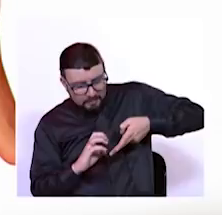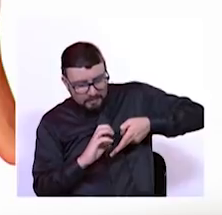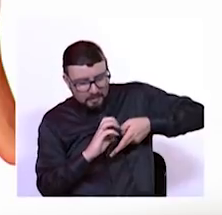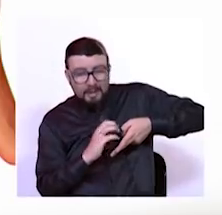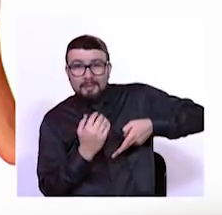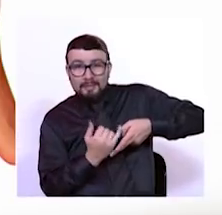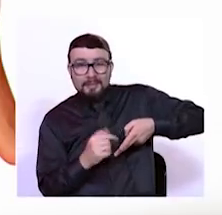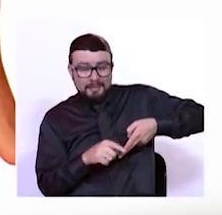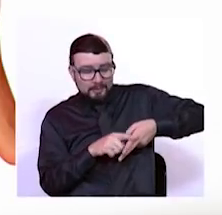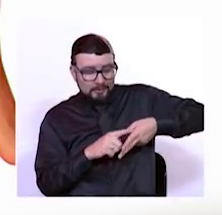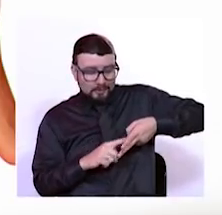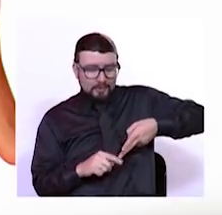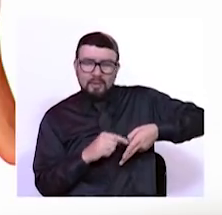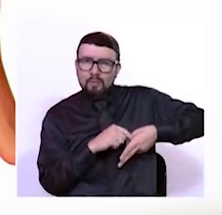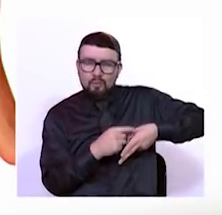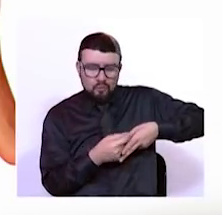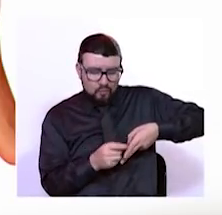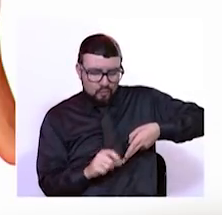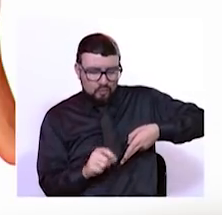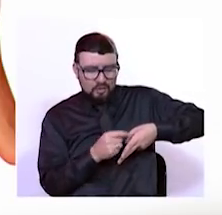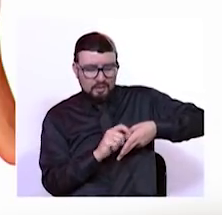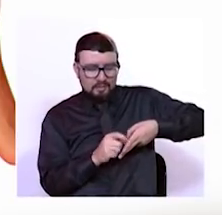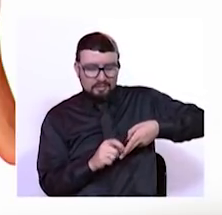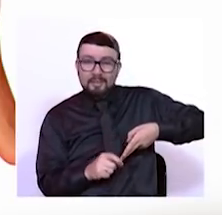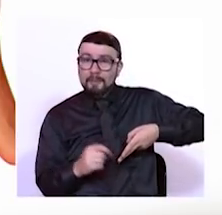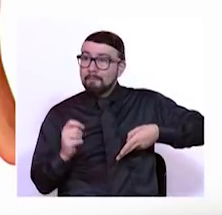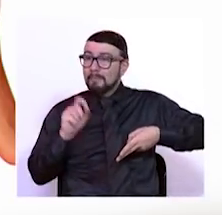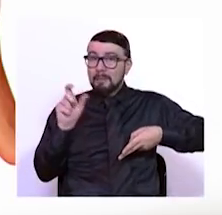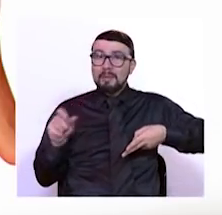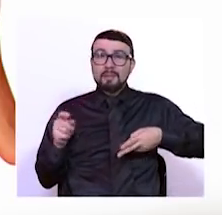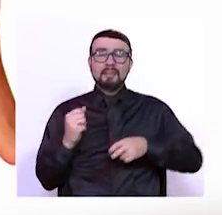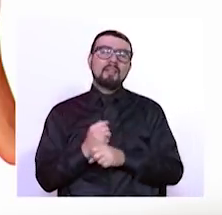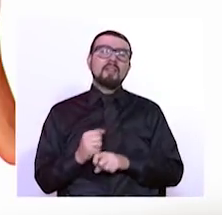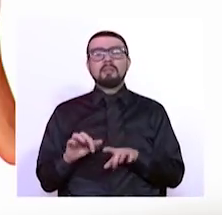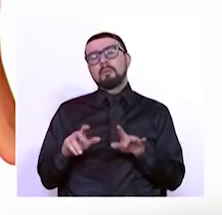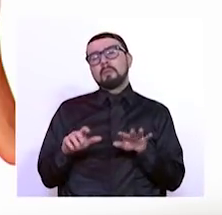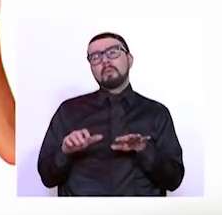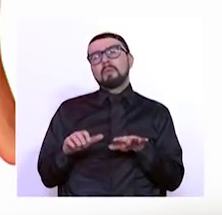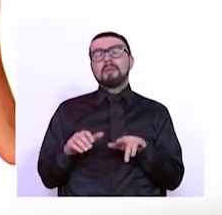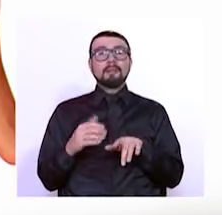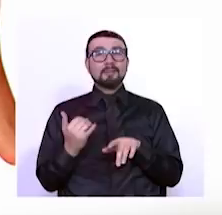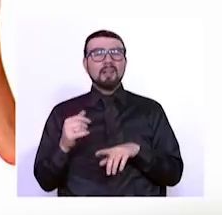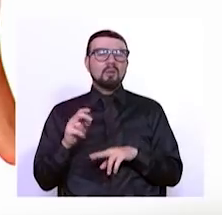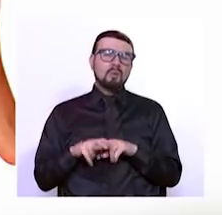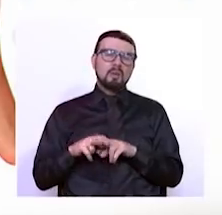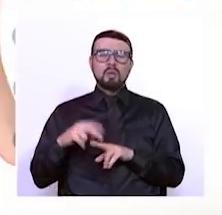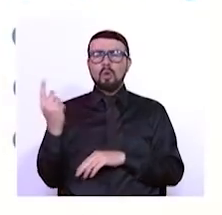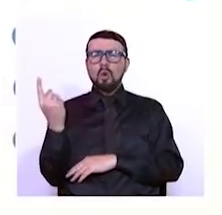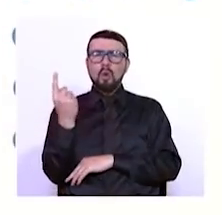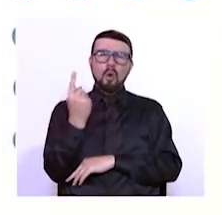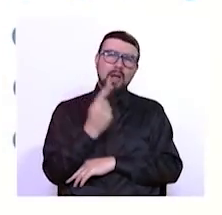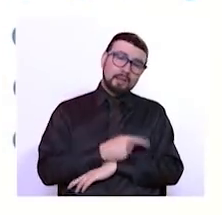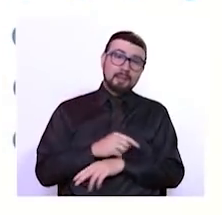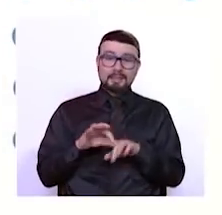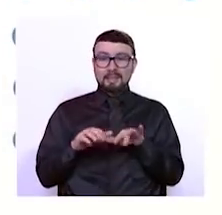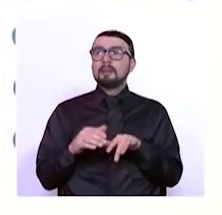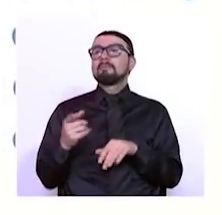venitas que van saliendo en este personal de secretarias y personal que está mucho tiempo